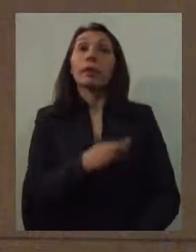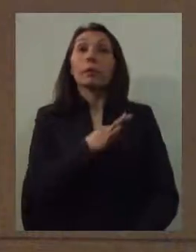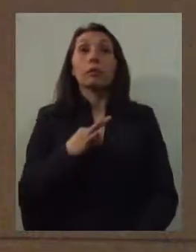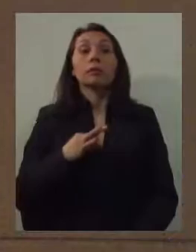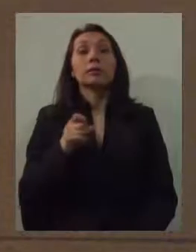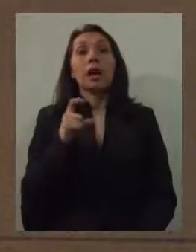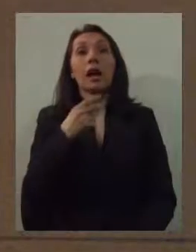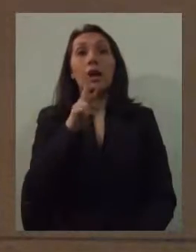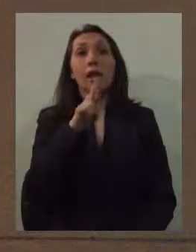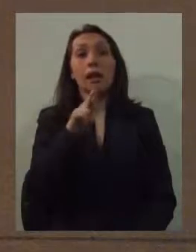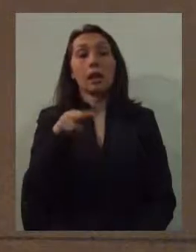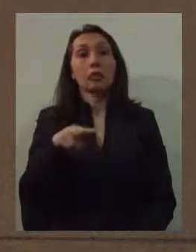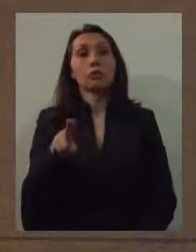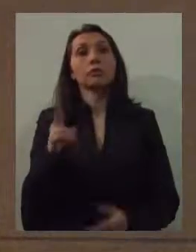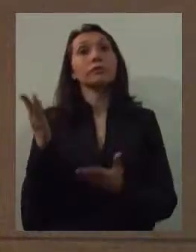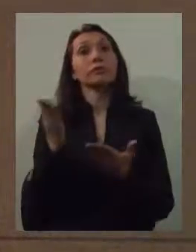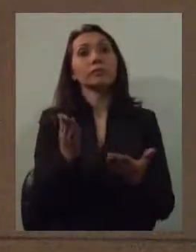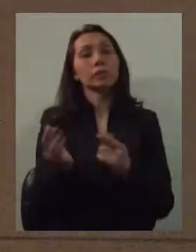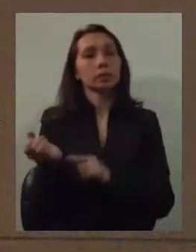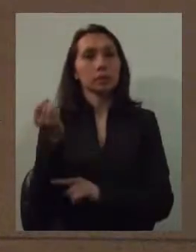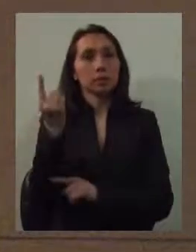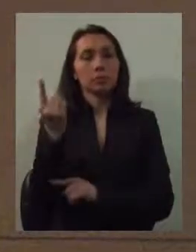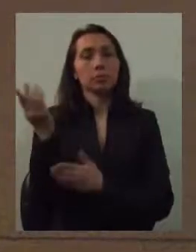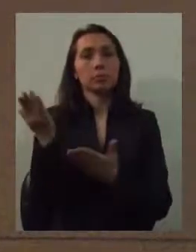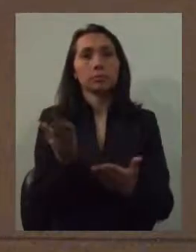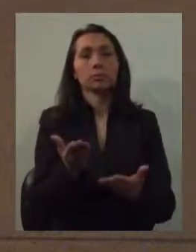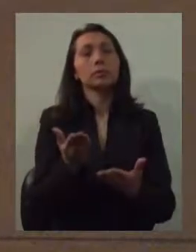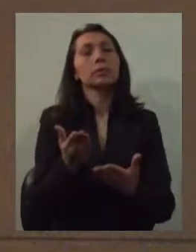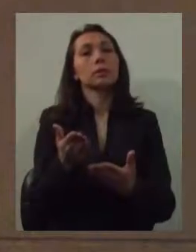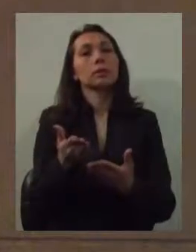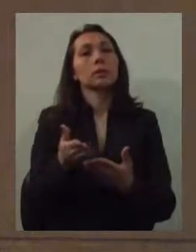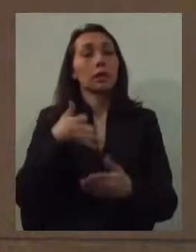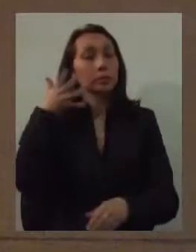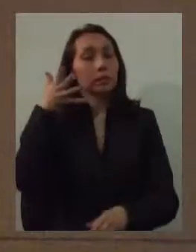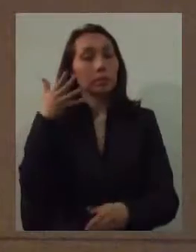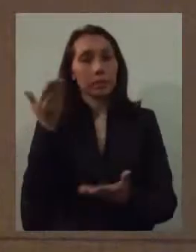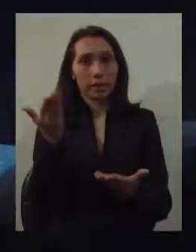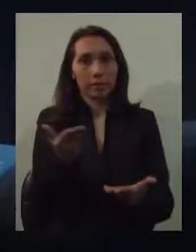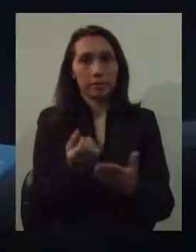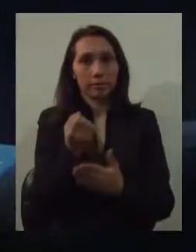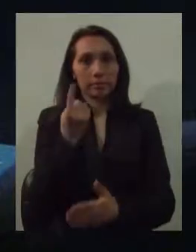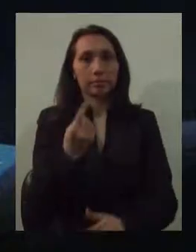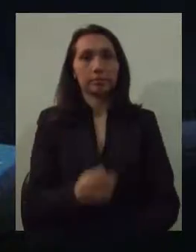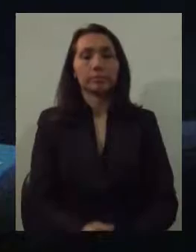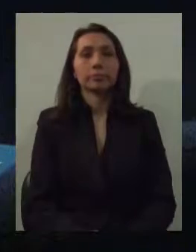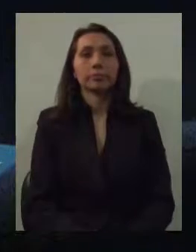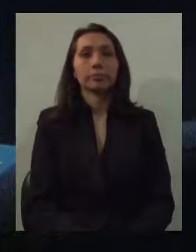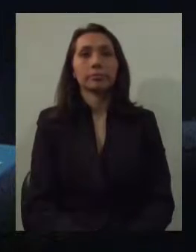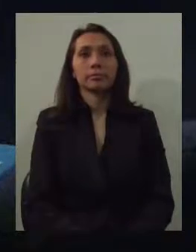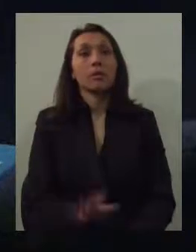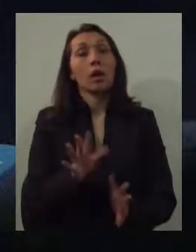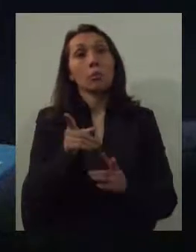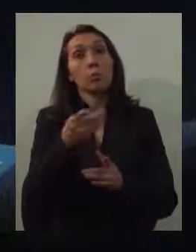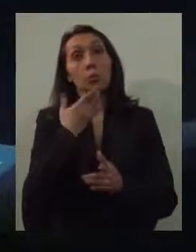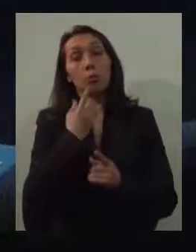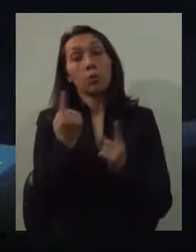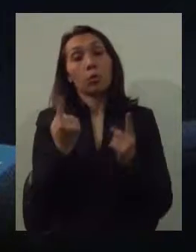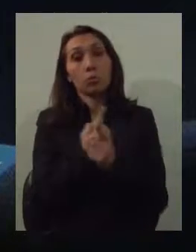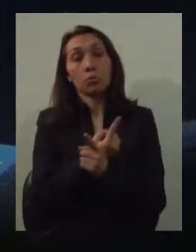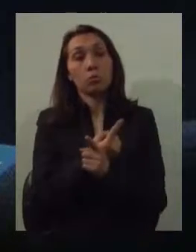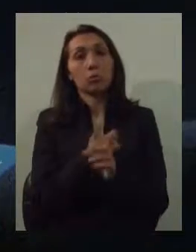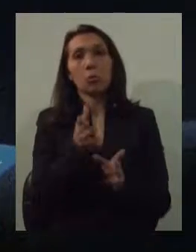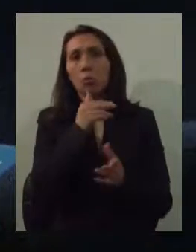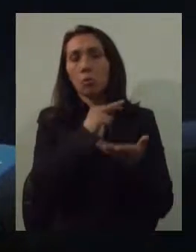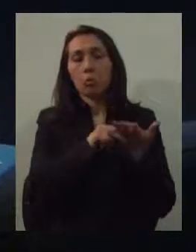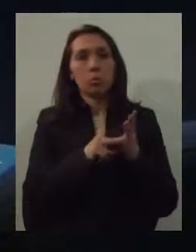pidió que la visita partiera, ¿cierto?, en este seminario de integración, por lo tanto, profesor, le damos la palabra. A menos que usted prefiera lo contrario, en cuyo caso no